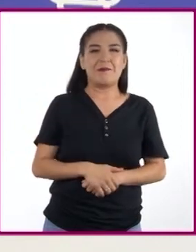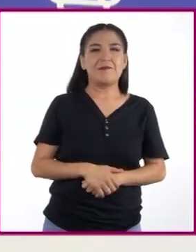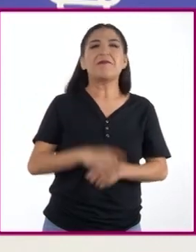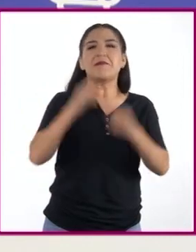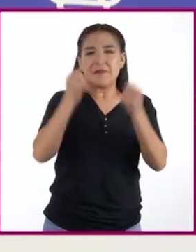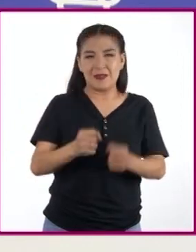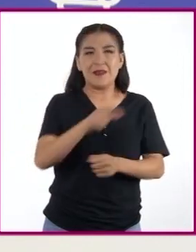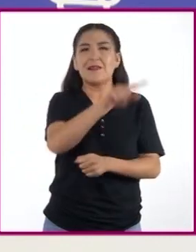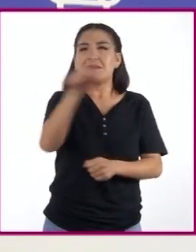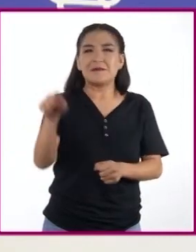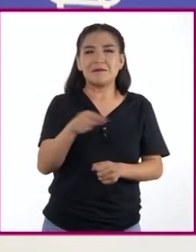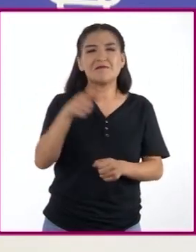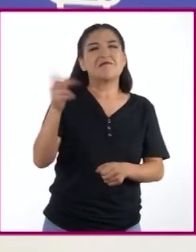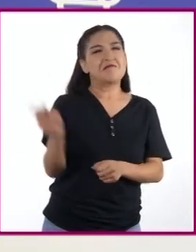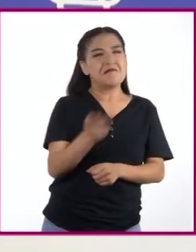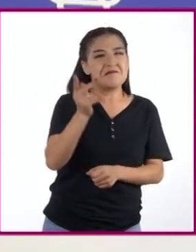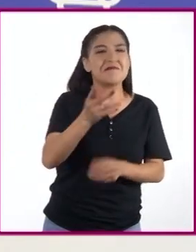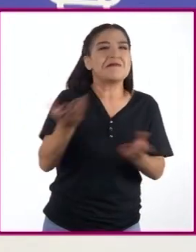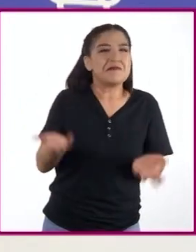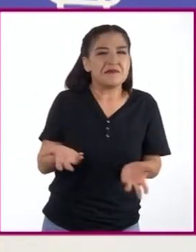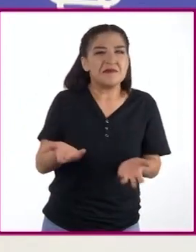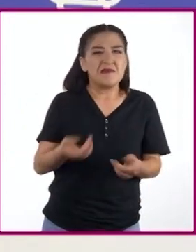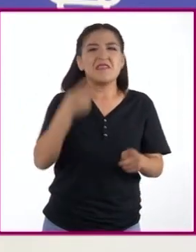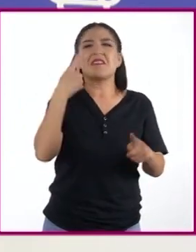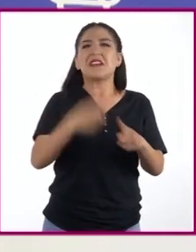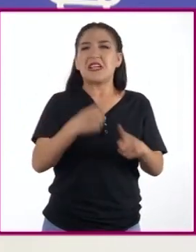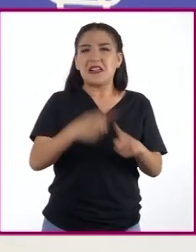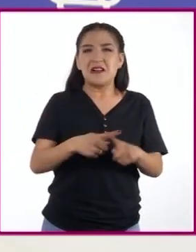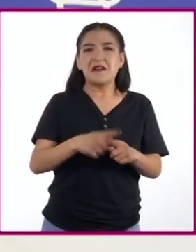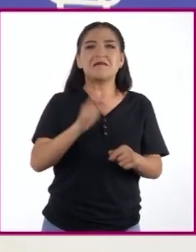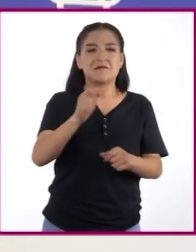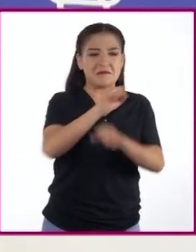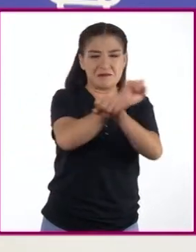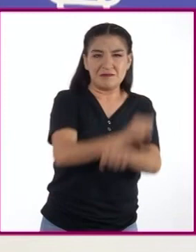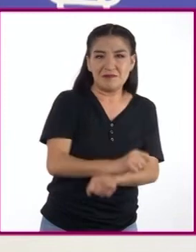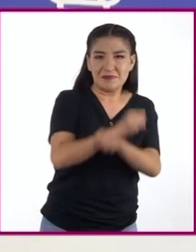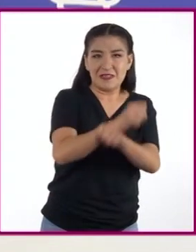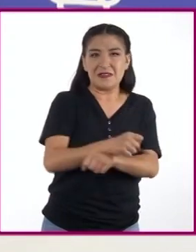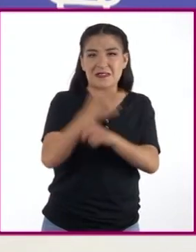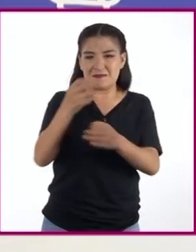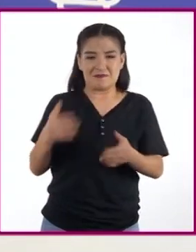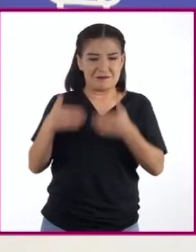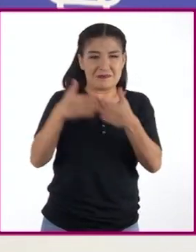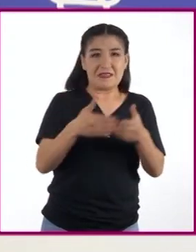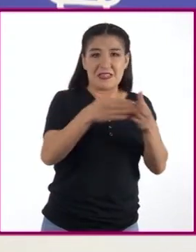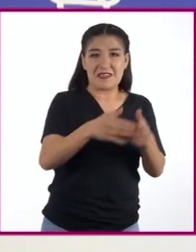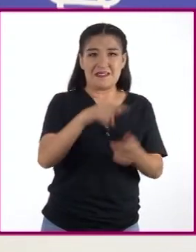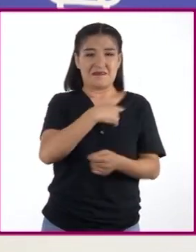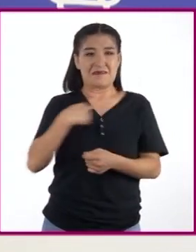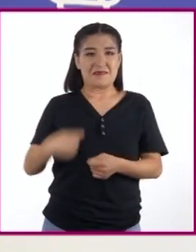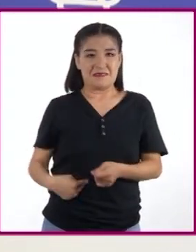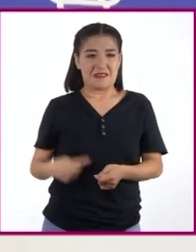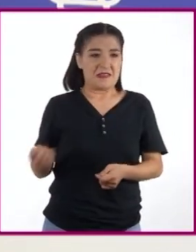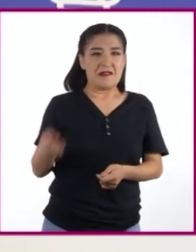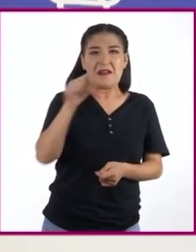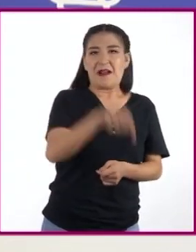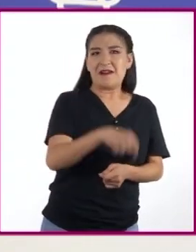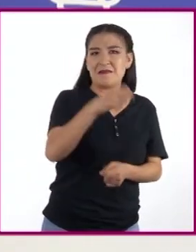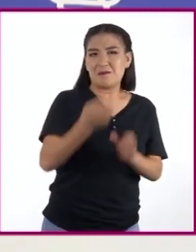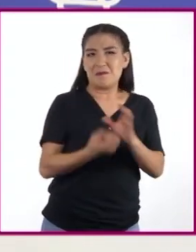Seguramente se estarán preguntando, ¿quiénes adquirían esclavos al arribar la nao de China a Nueva